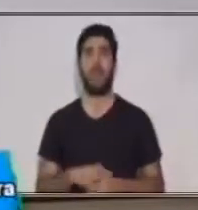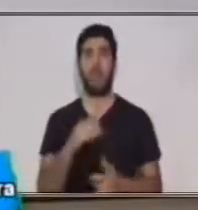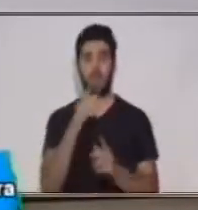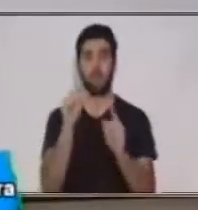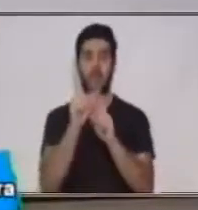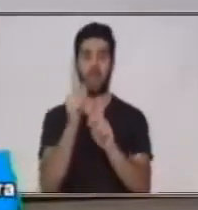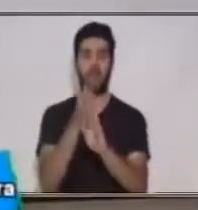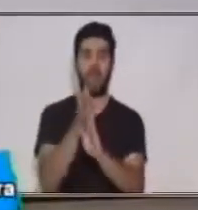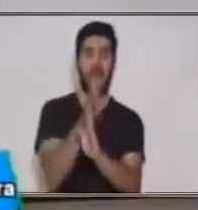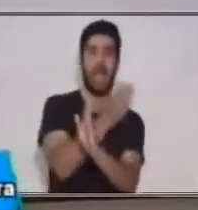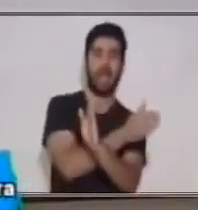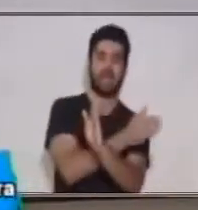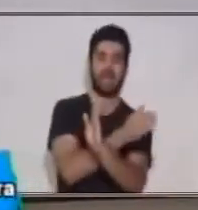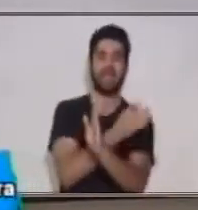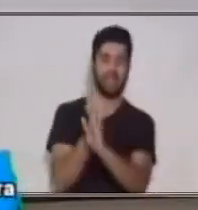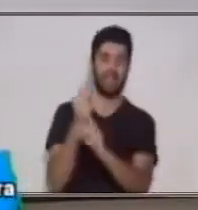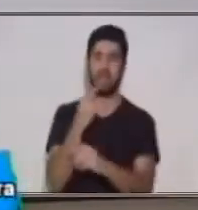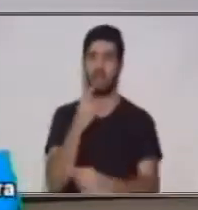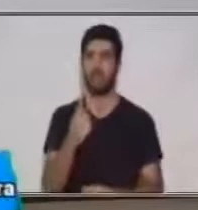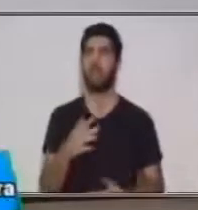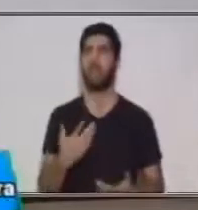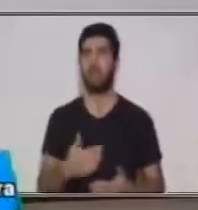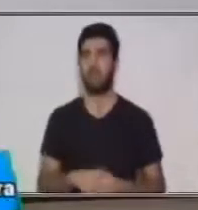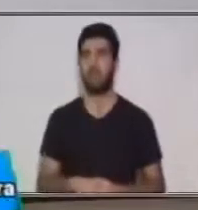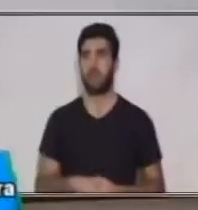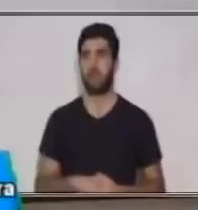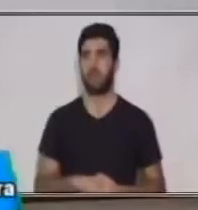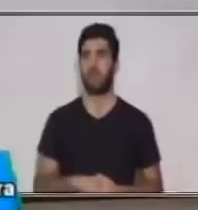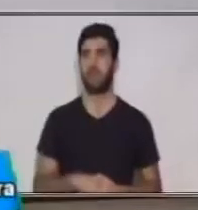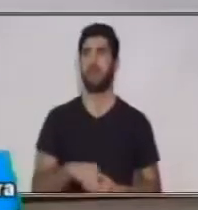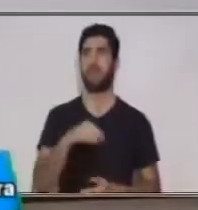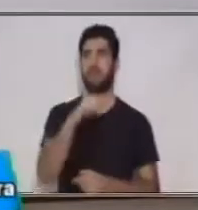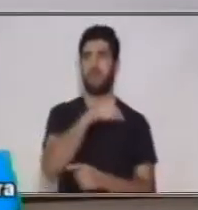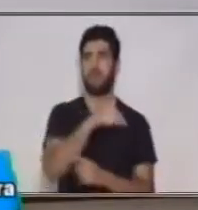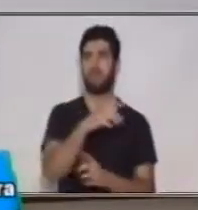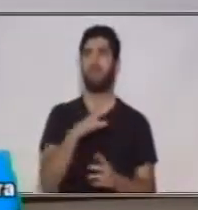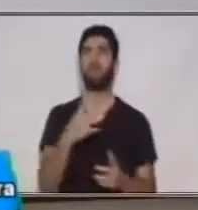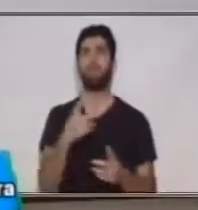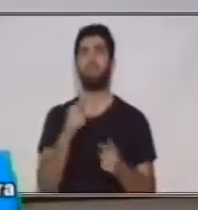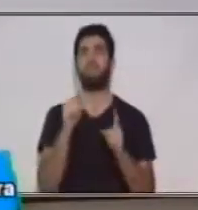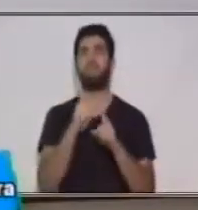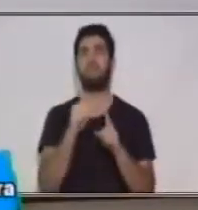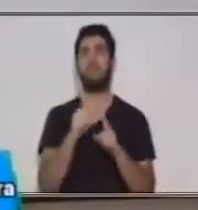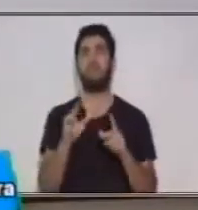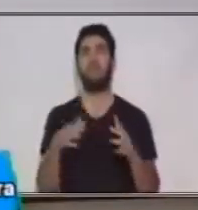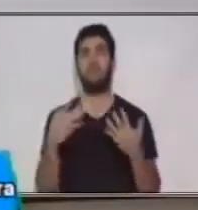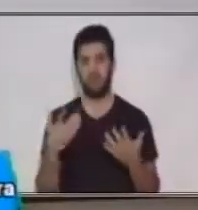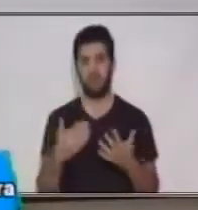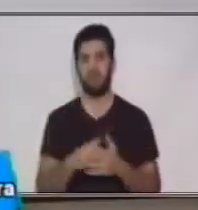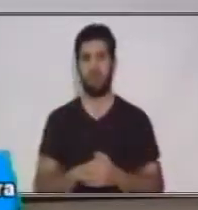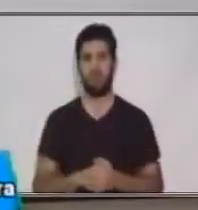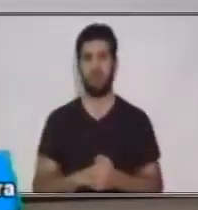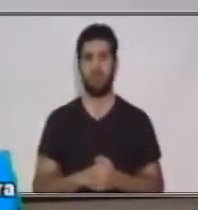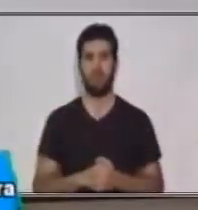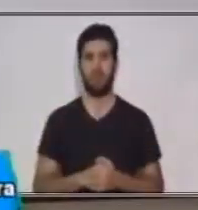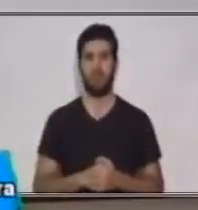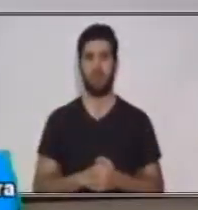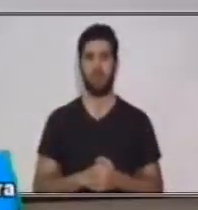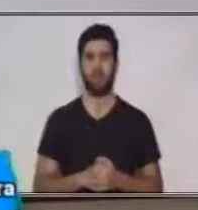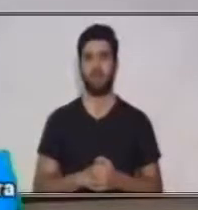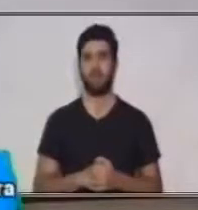una palabra más. En este caso va a ser un monema. ¿Y qué le voy a poner? Vamos a